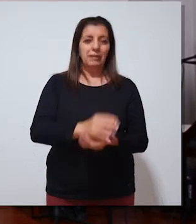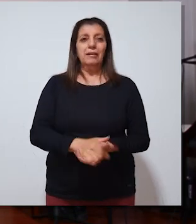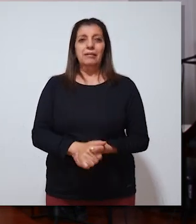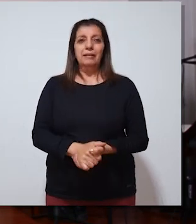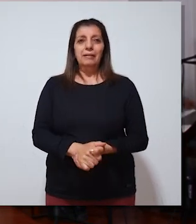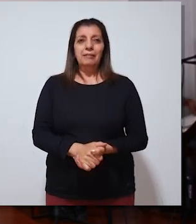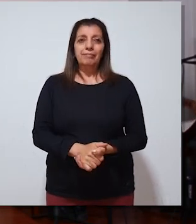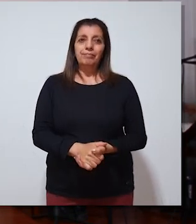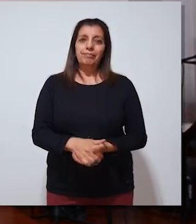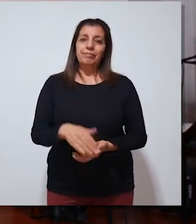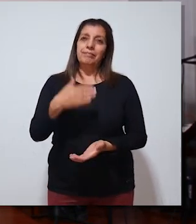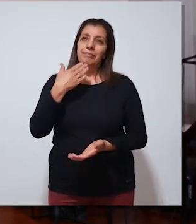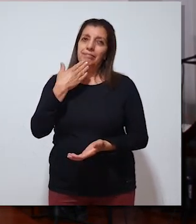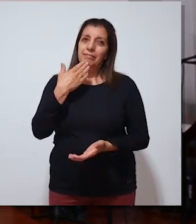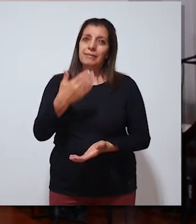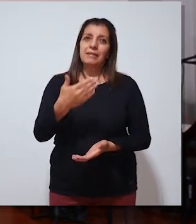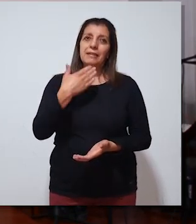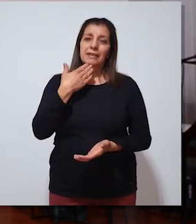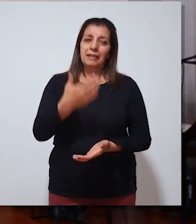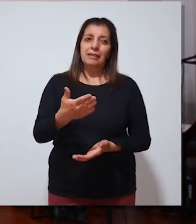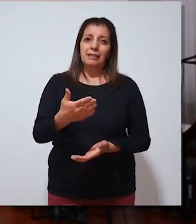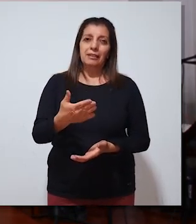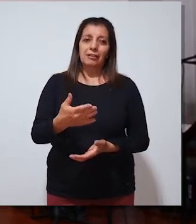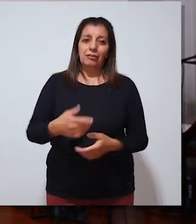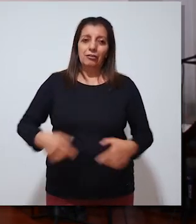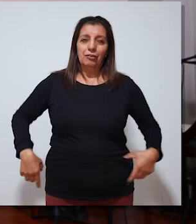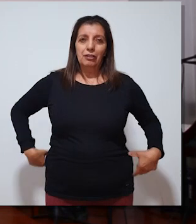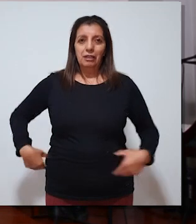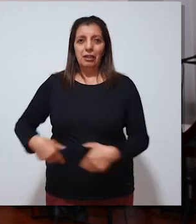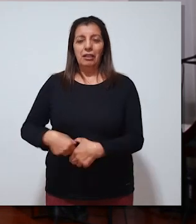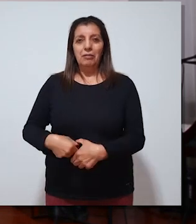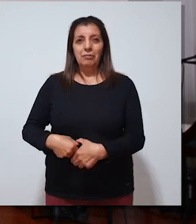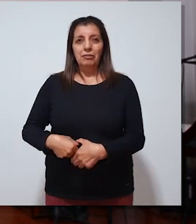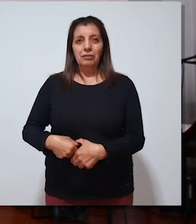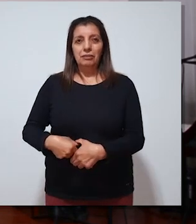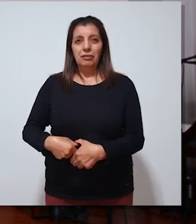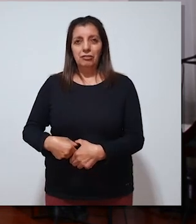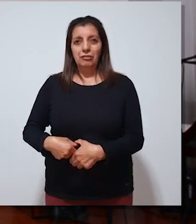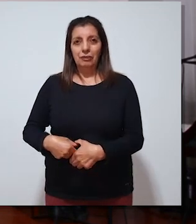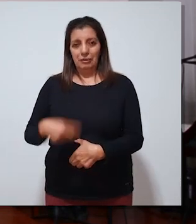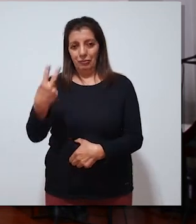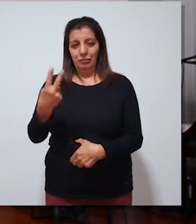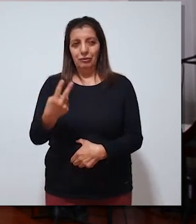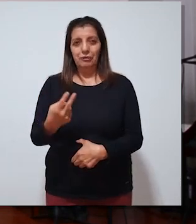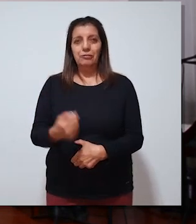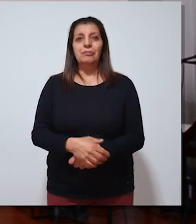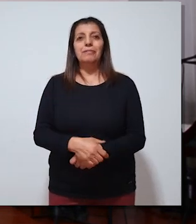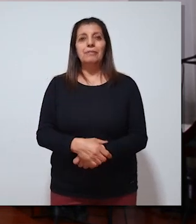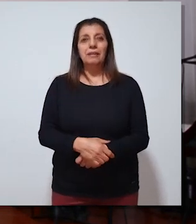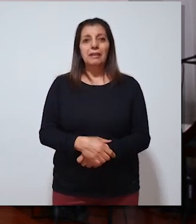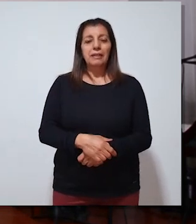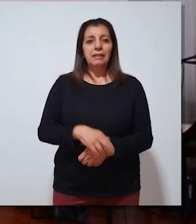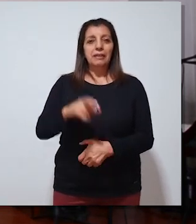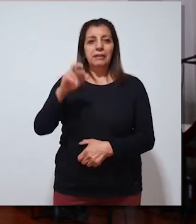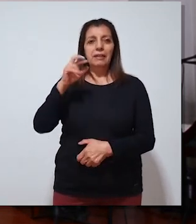Quiero agradecer la presencia de Monseñor Mazzitelli y del Padre Mauricio Haddad, que son vicarios generales de la